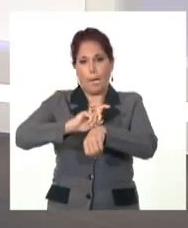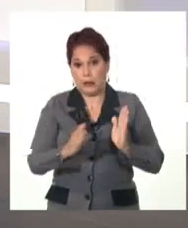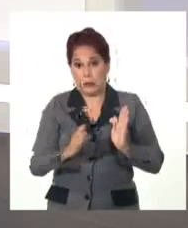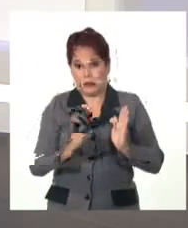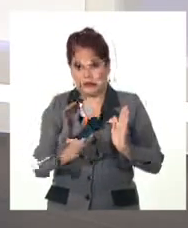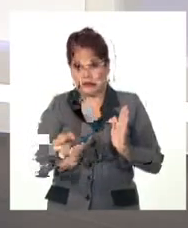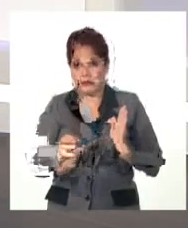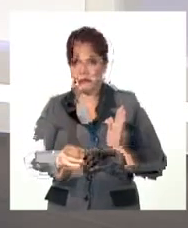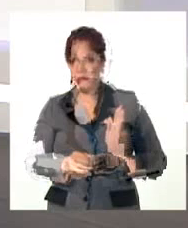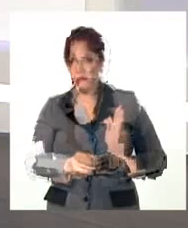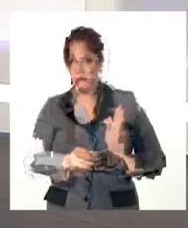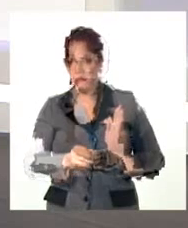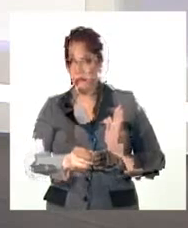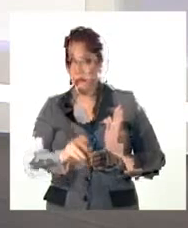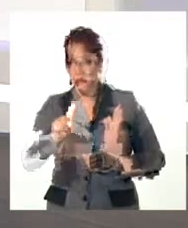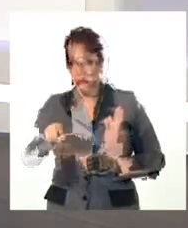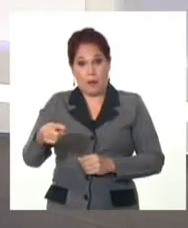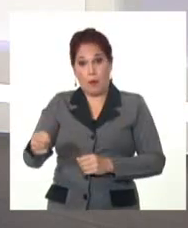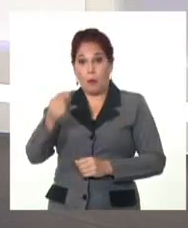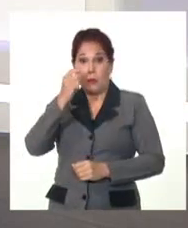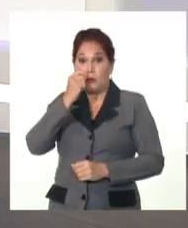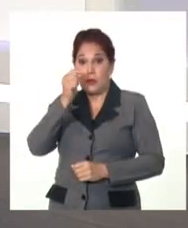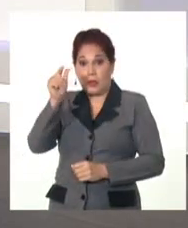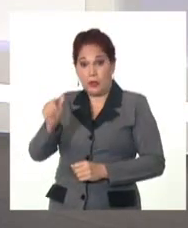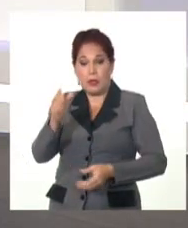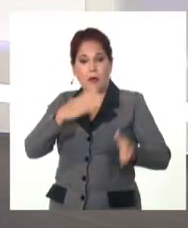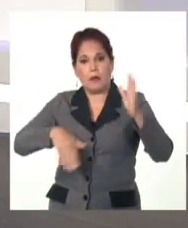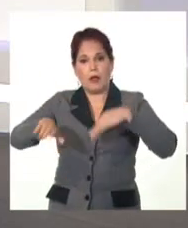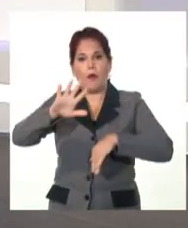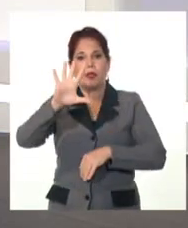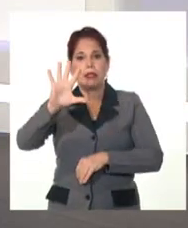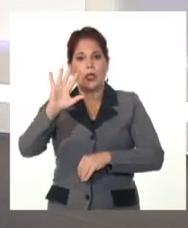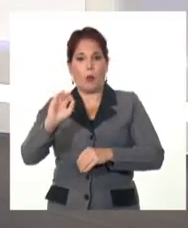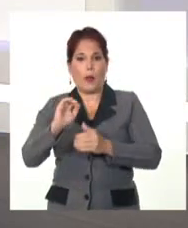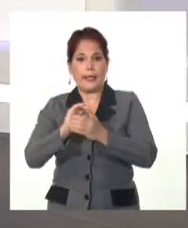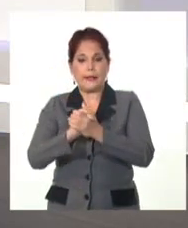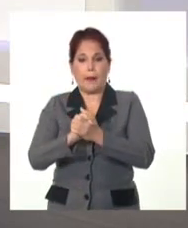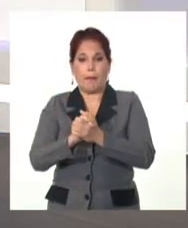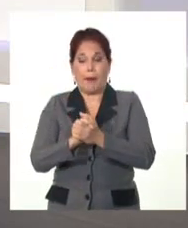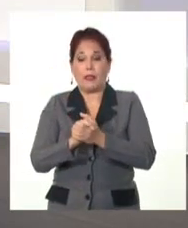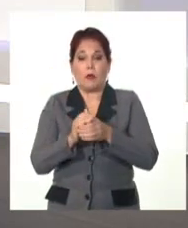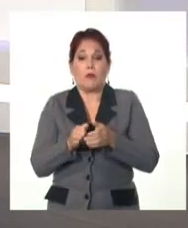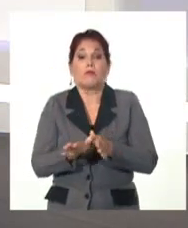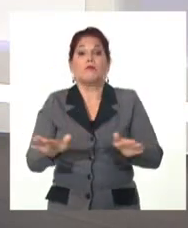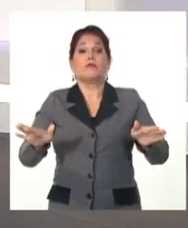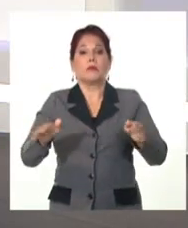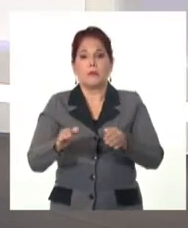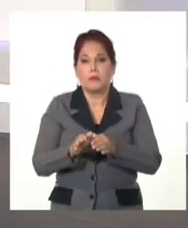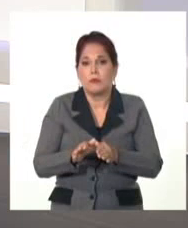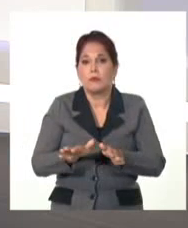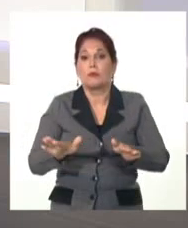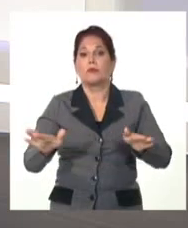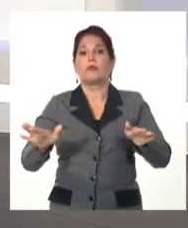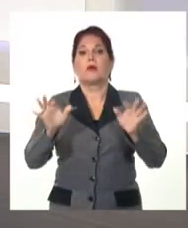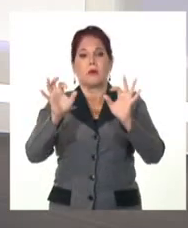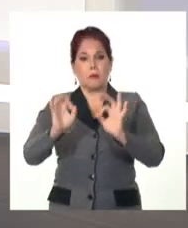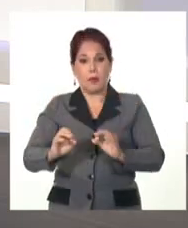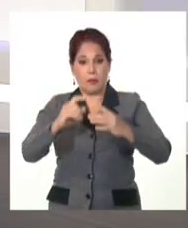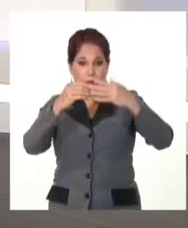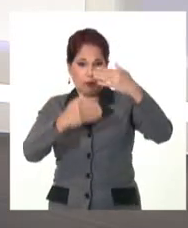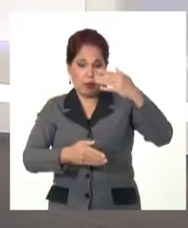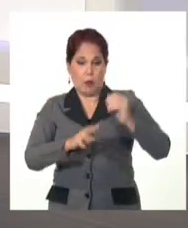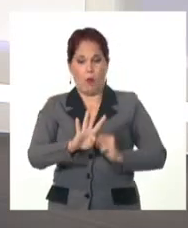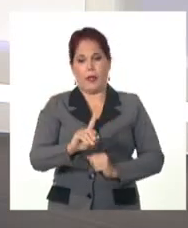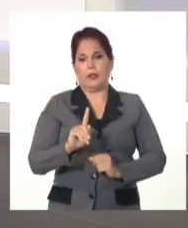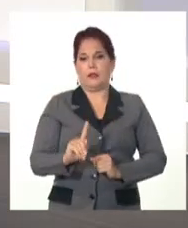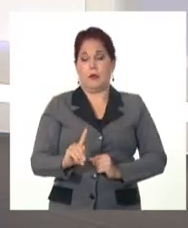2022. Su compatriota Julio Calero nadó los 50 metros pecho en 28.97 segundos para situarse en el puesto número 41.